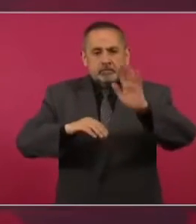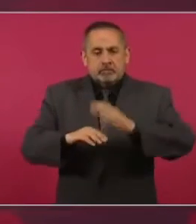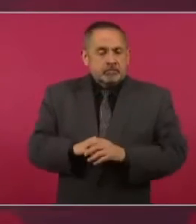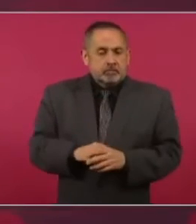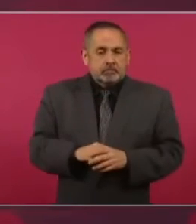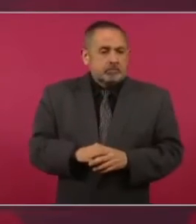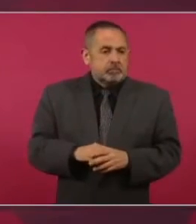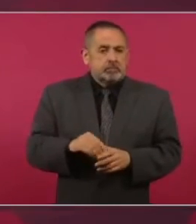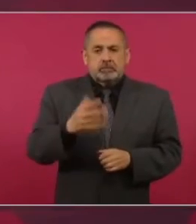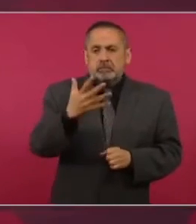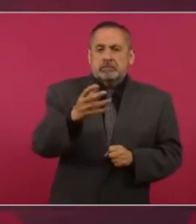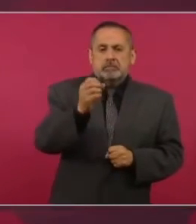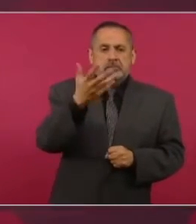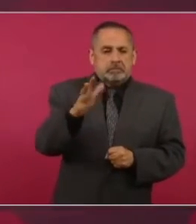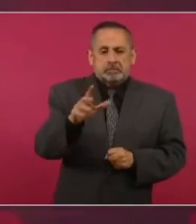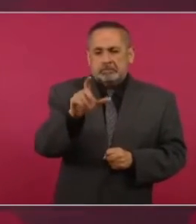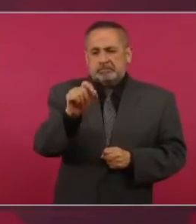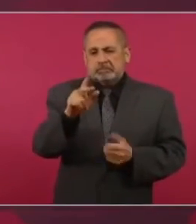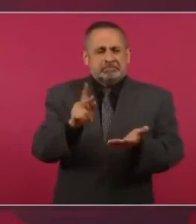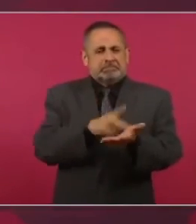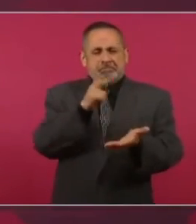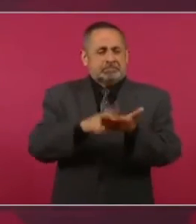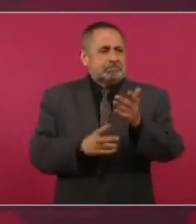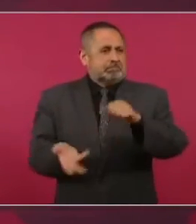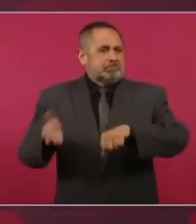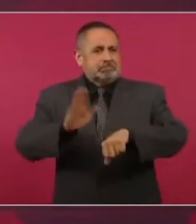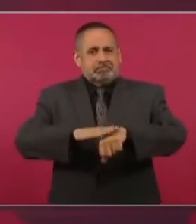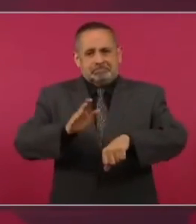de 5, 10, 20 veces más